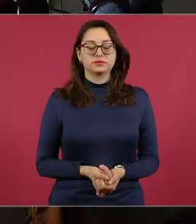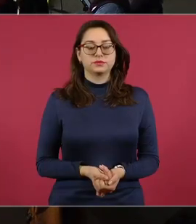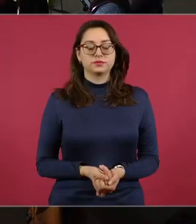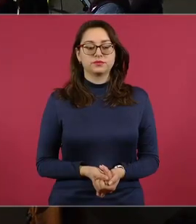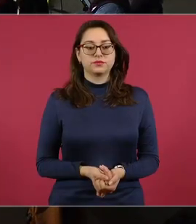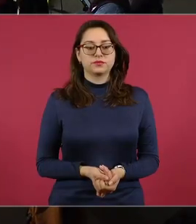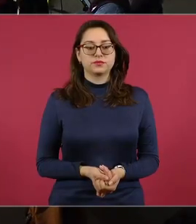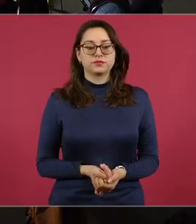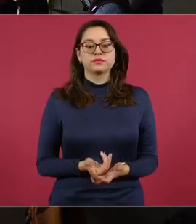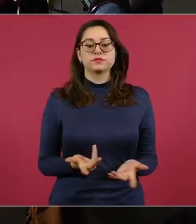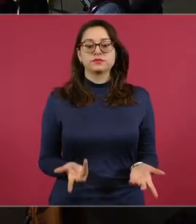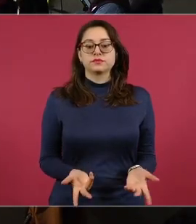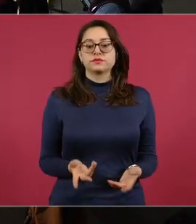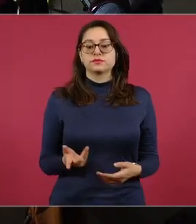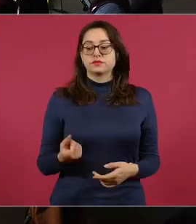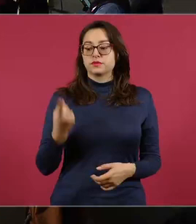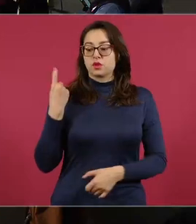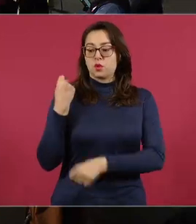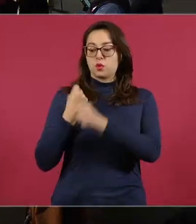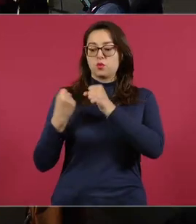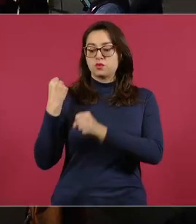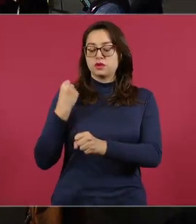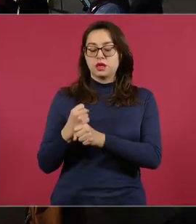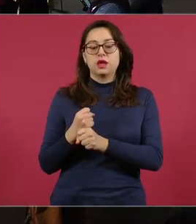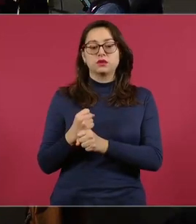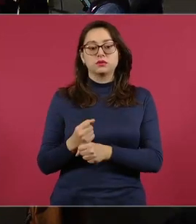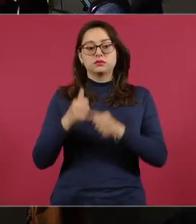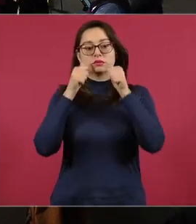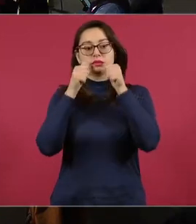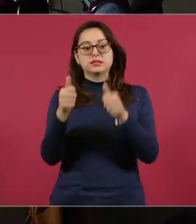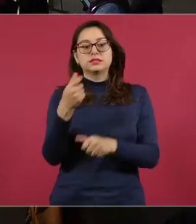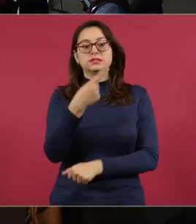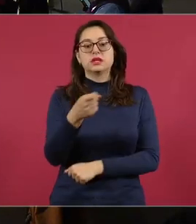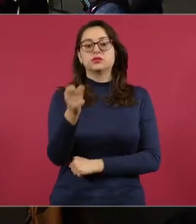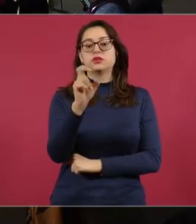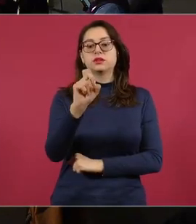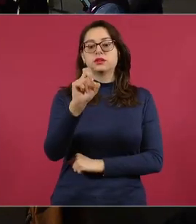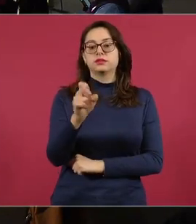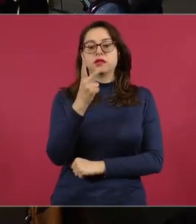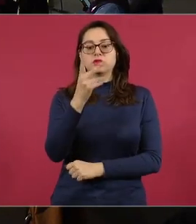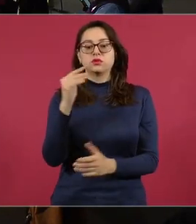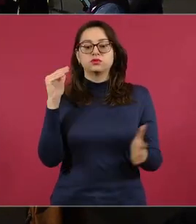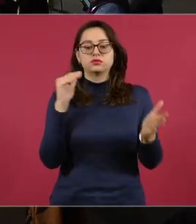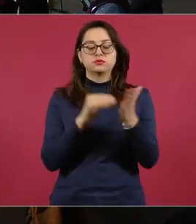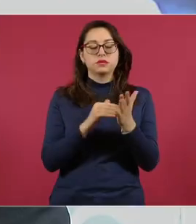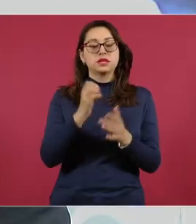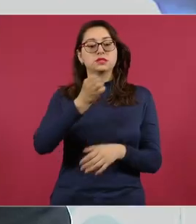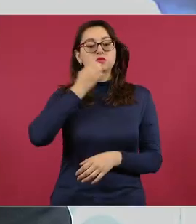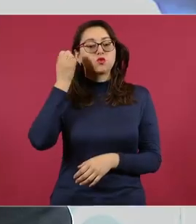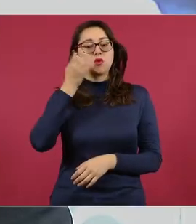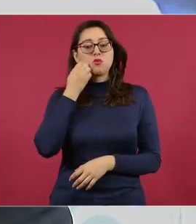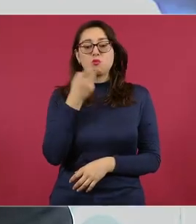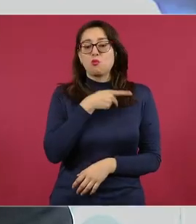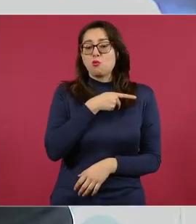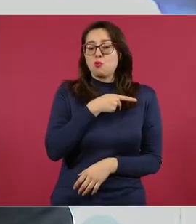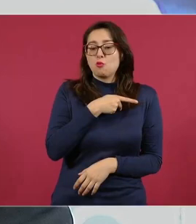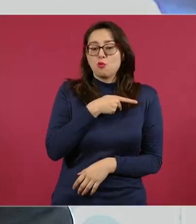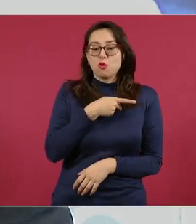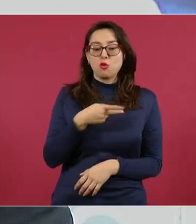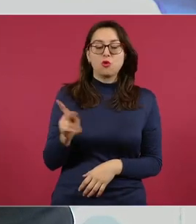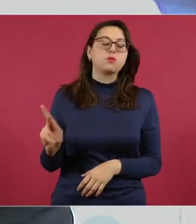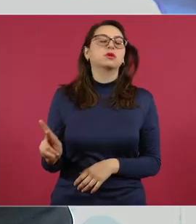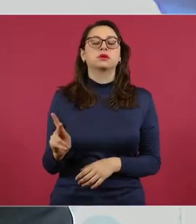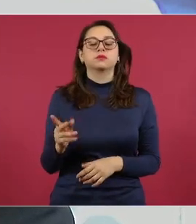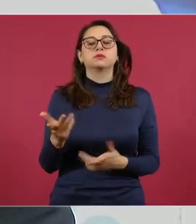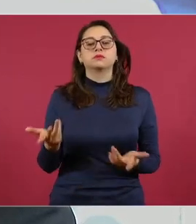habíamos a finales de 2023 atendido a 132 mil escuelas con alto grado de vulnerabilidad en sus localidades, en